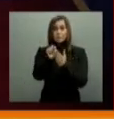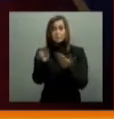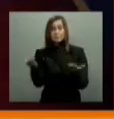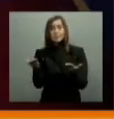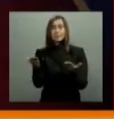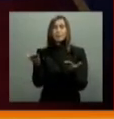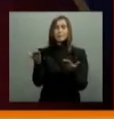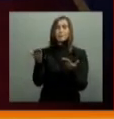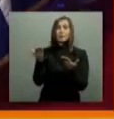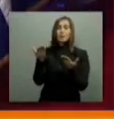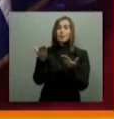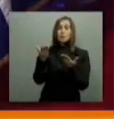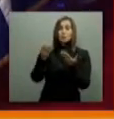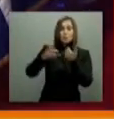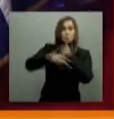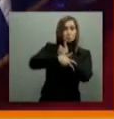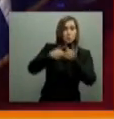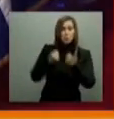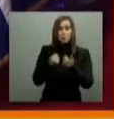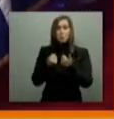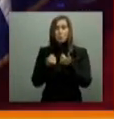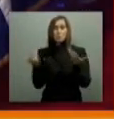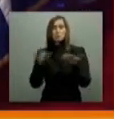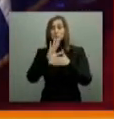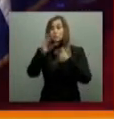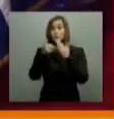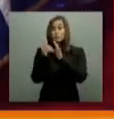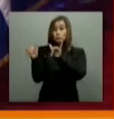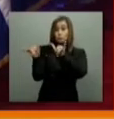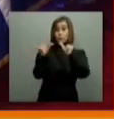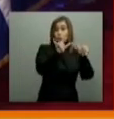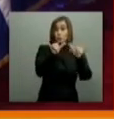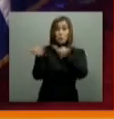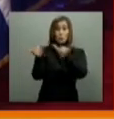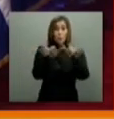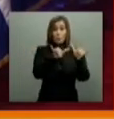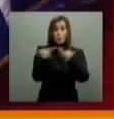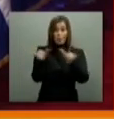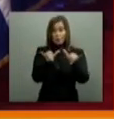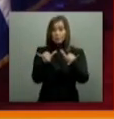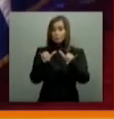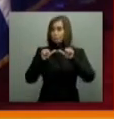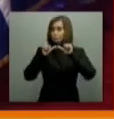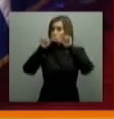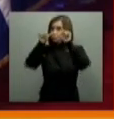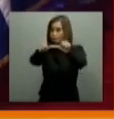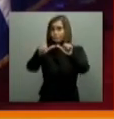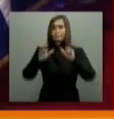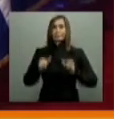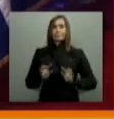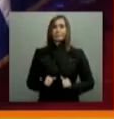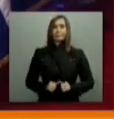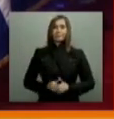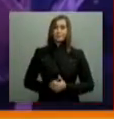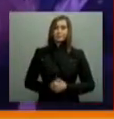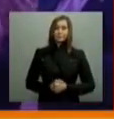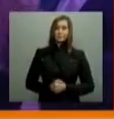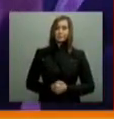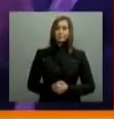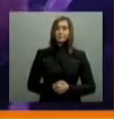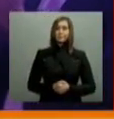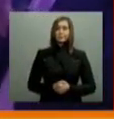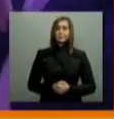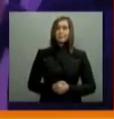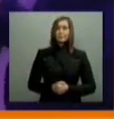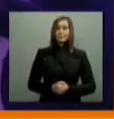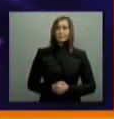qué es lo que mencionó los datos muestran que estamos consiguiendo buenos resultados con relación al producto interno bruto no lo voy a